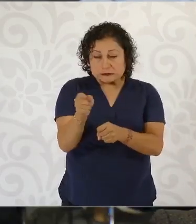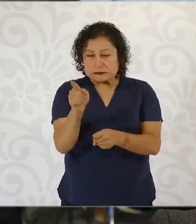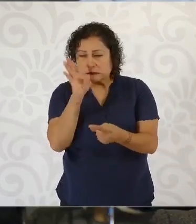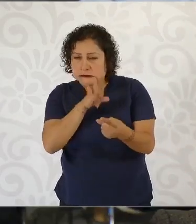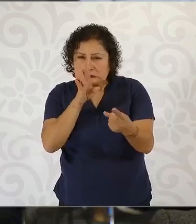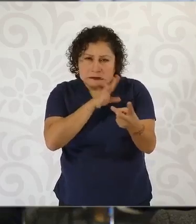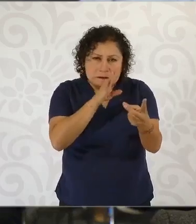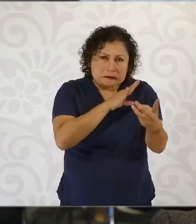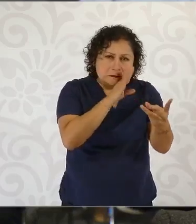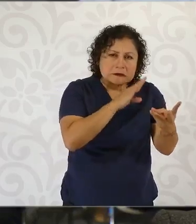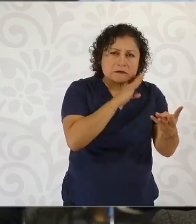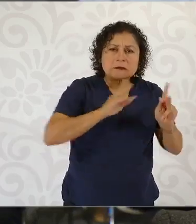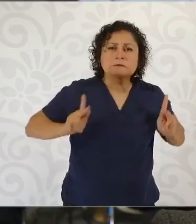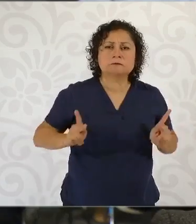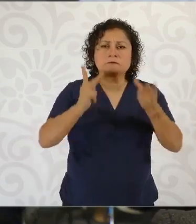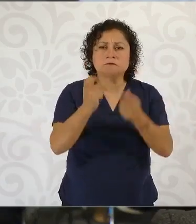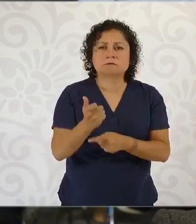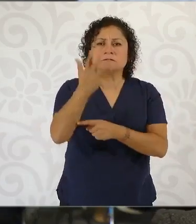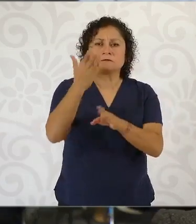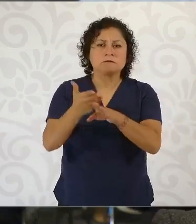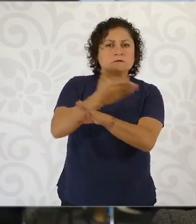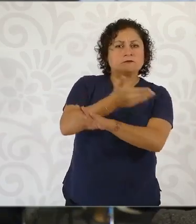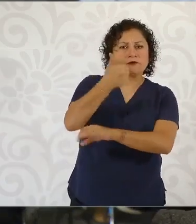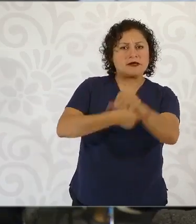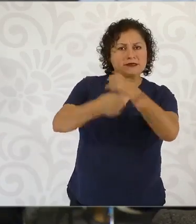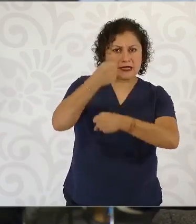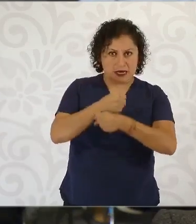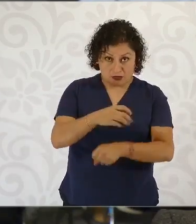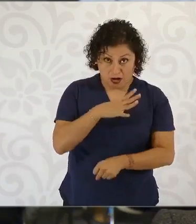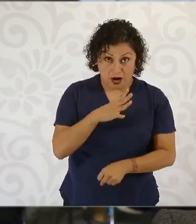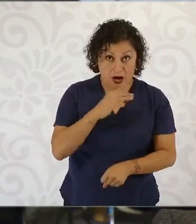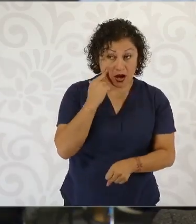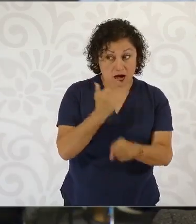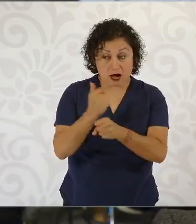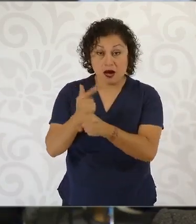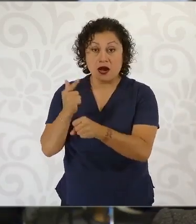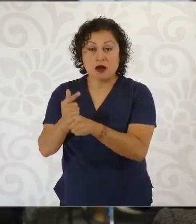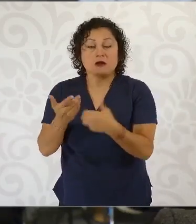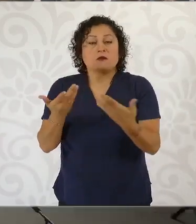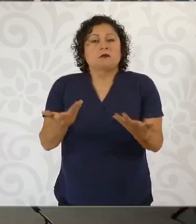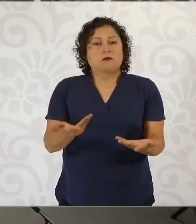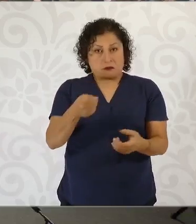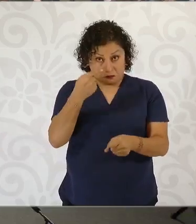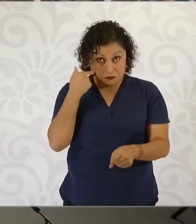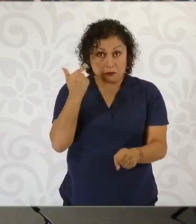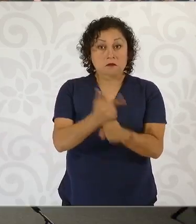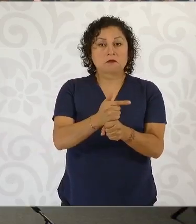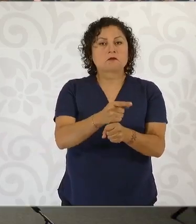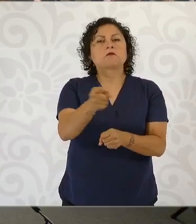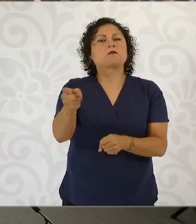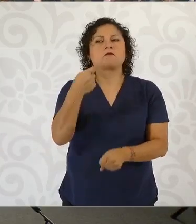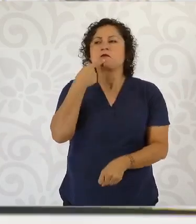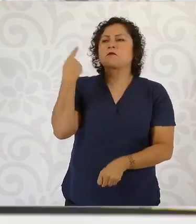irregularidades de ventas a sobreprecio durante el sexenio anterior y, si es así, ¿qué denuncias tienen? ¿A quién denunciaron más